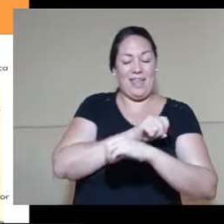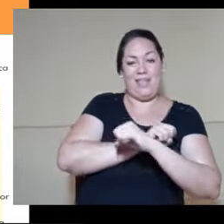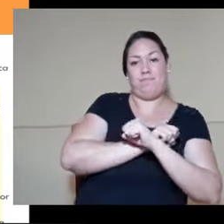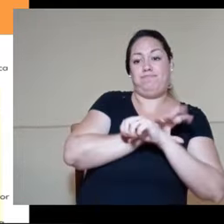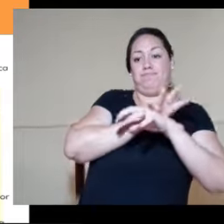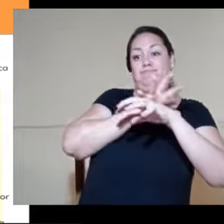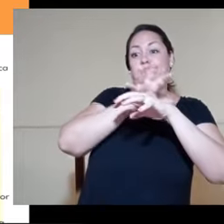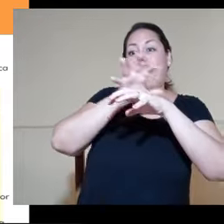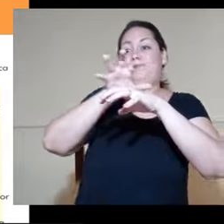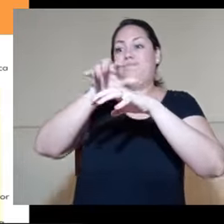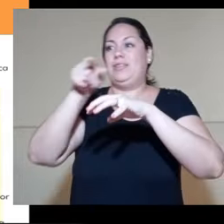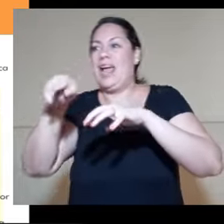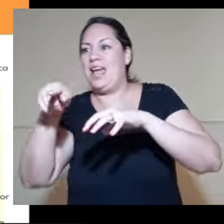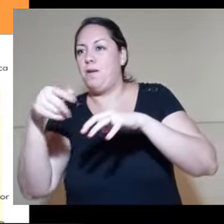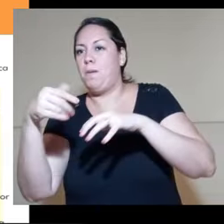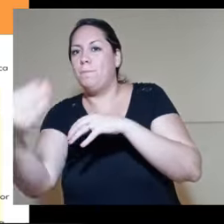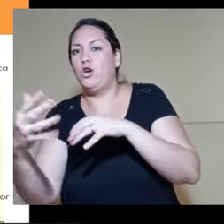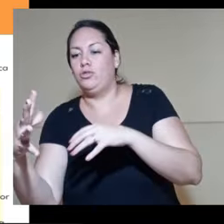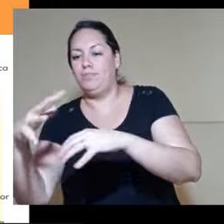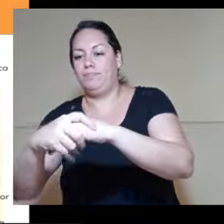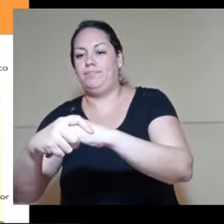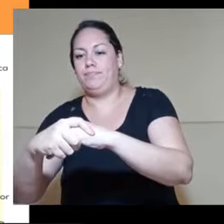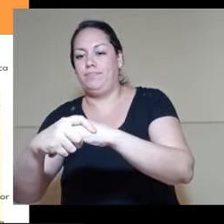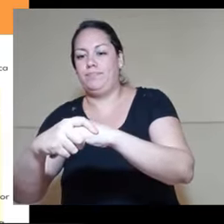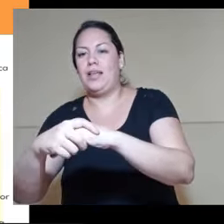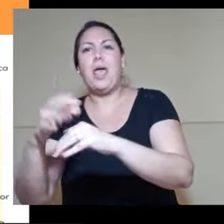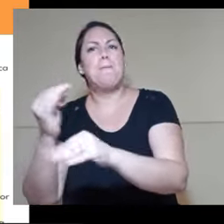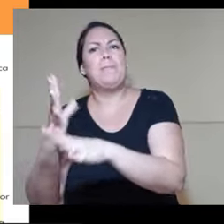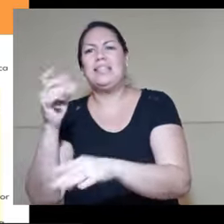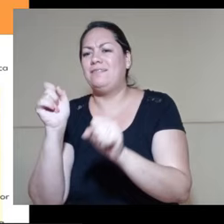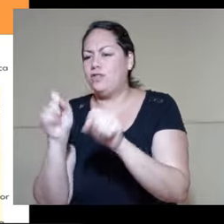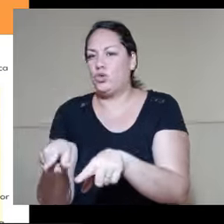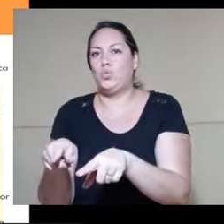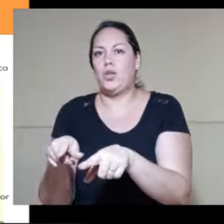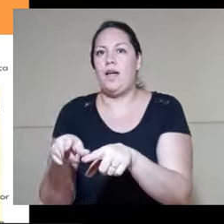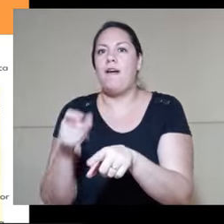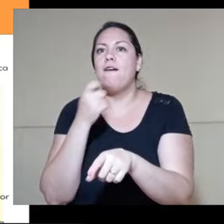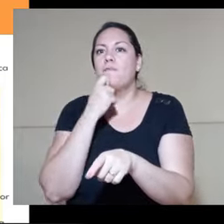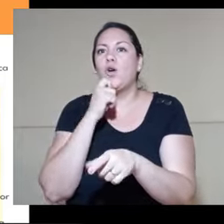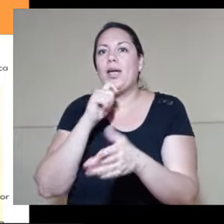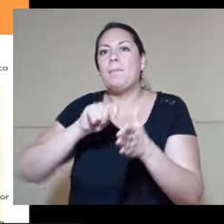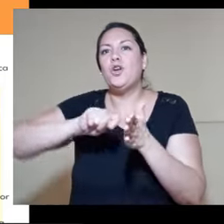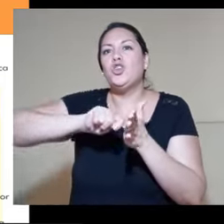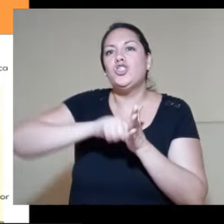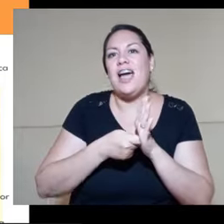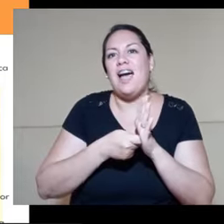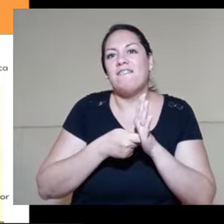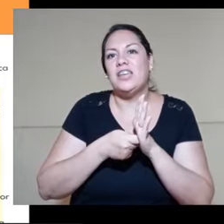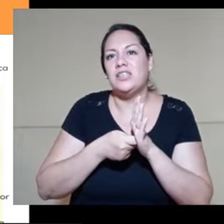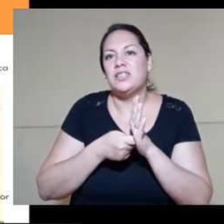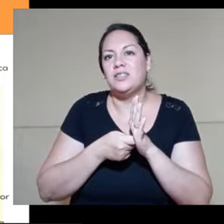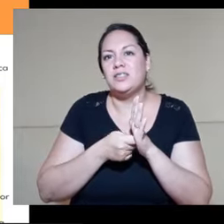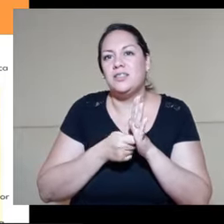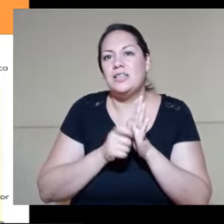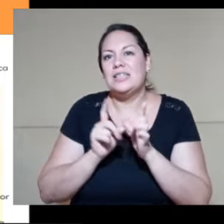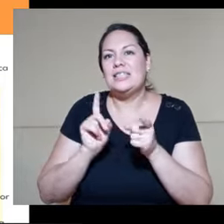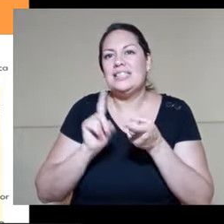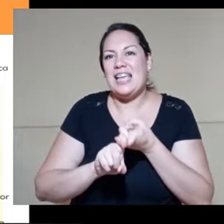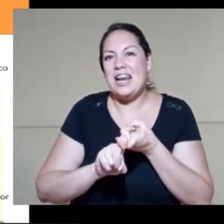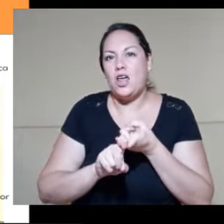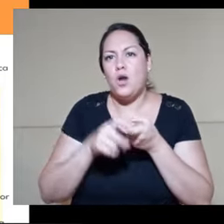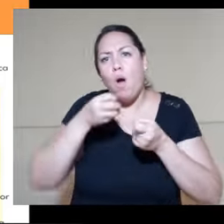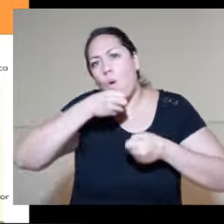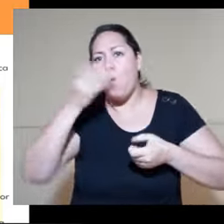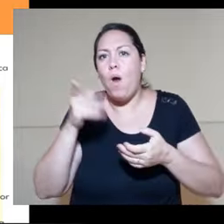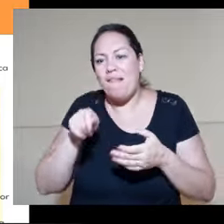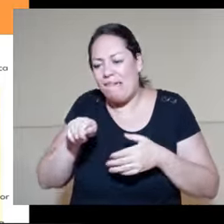postsináptica y el neurotransmisor liberado por la presináptica, que es de tipo específico, tipo llave cerradura.